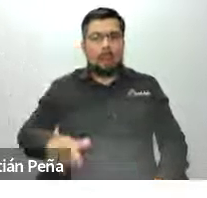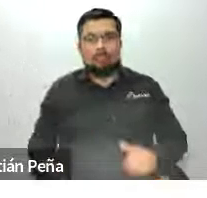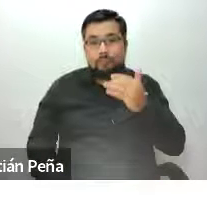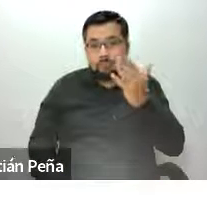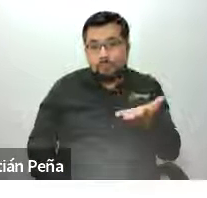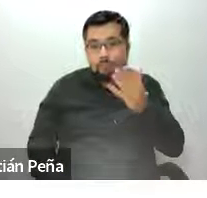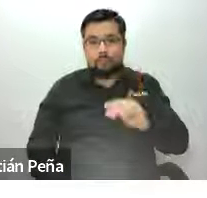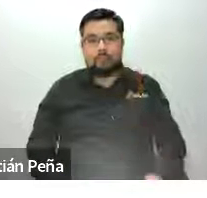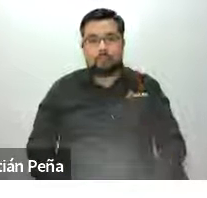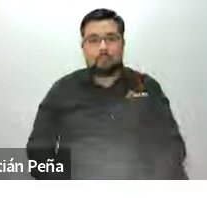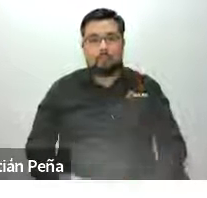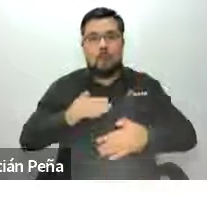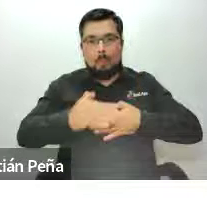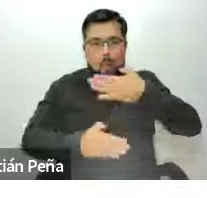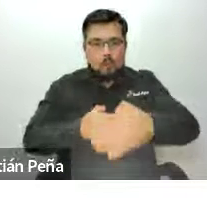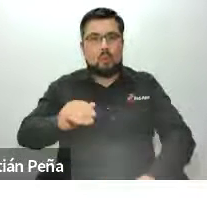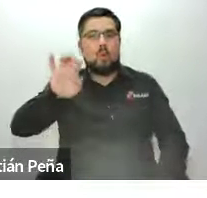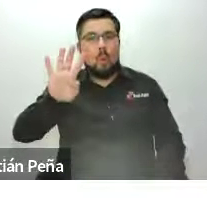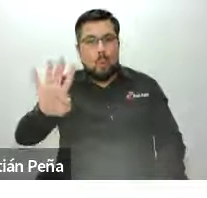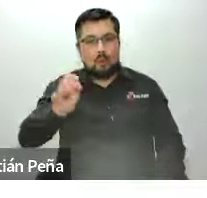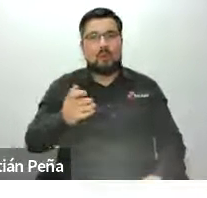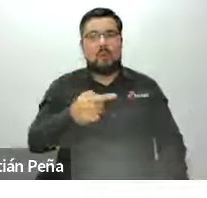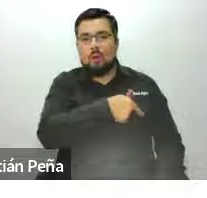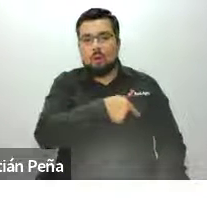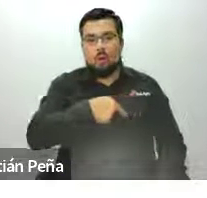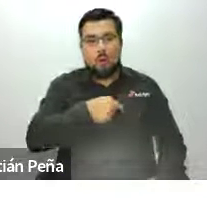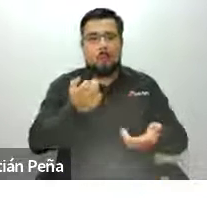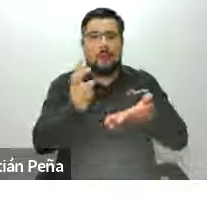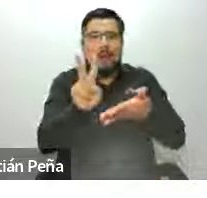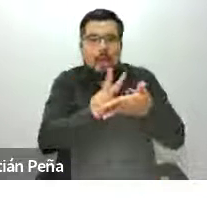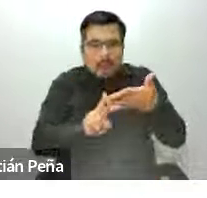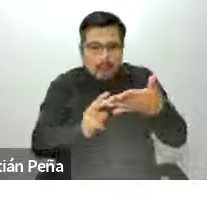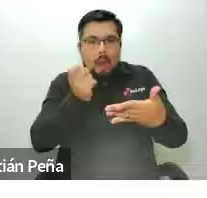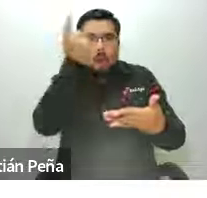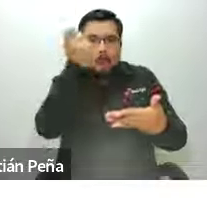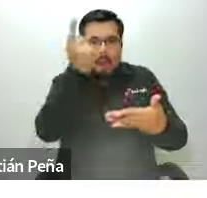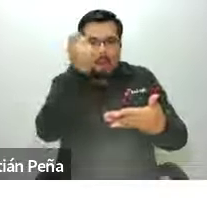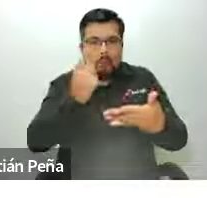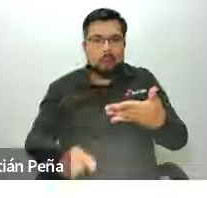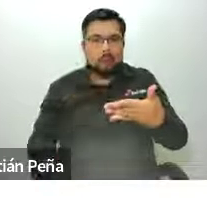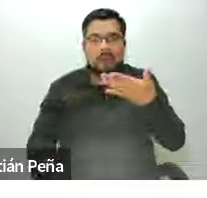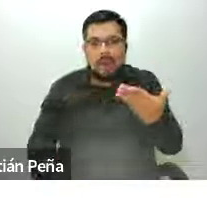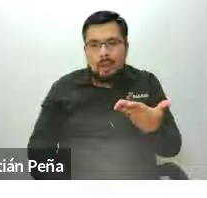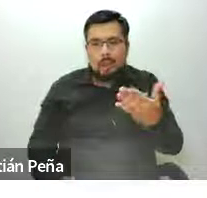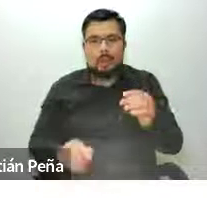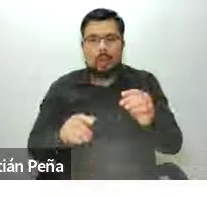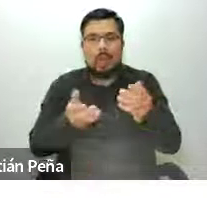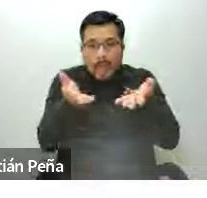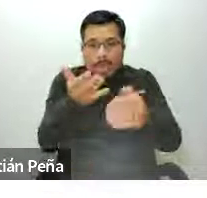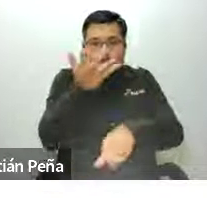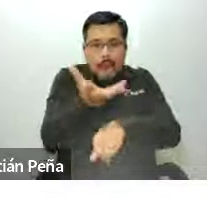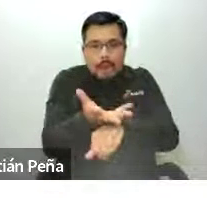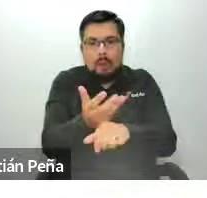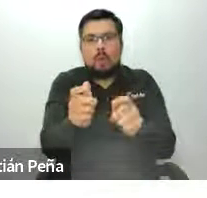de lenguaje, que se llama comprensión de lectura. Aparece una pequeña descripción, ¿no es cierto? Este ejemplo que le estamos dando es como para